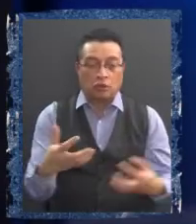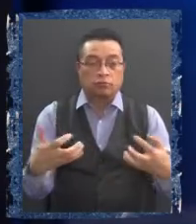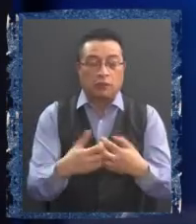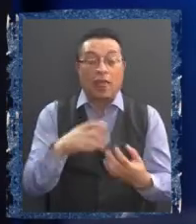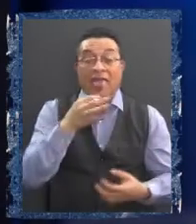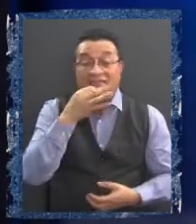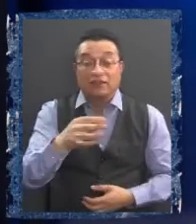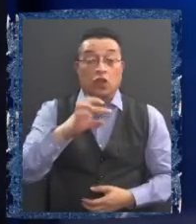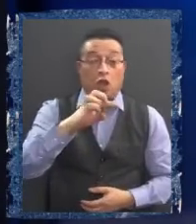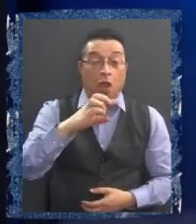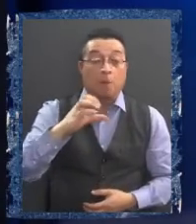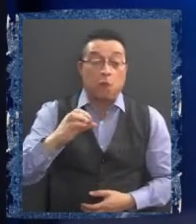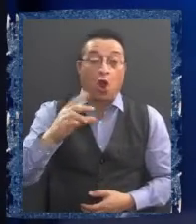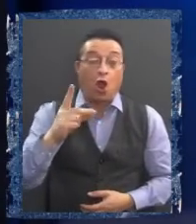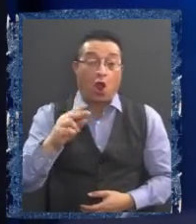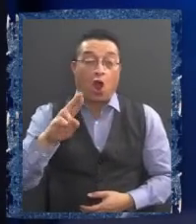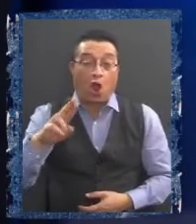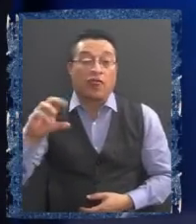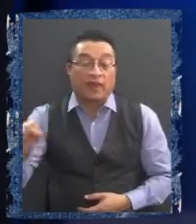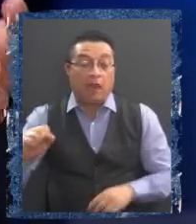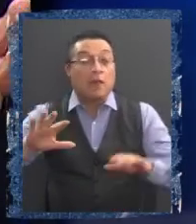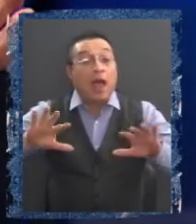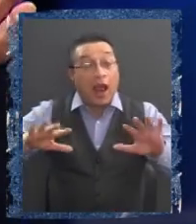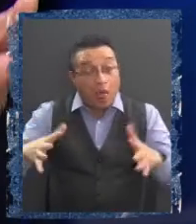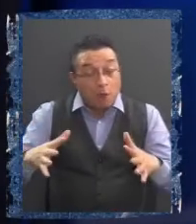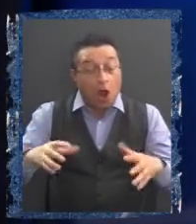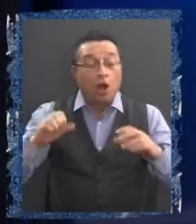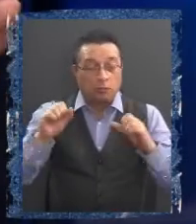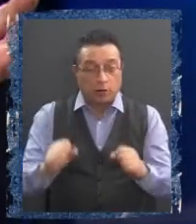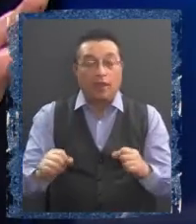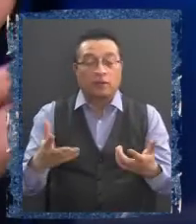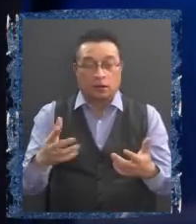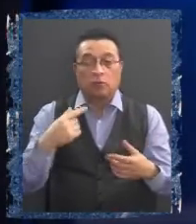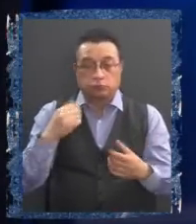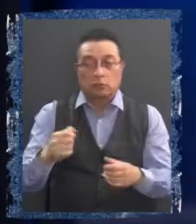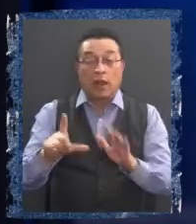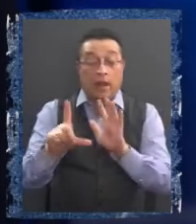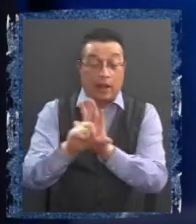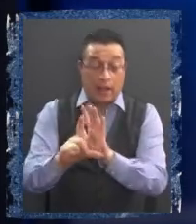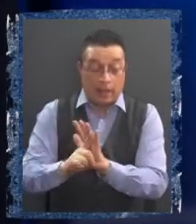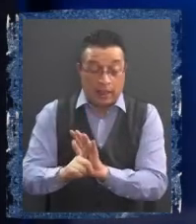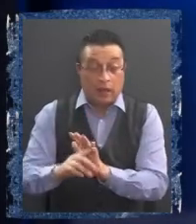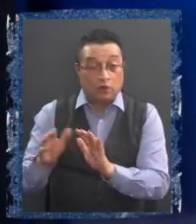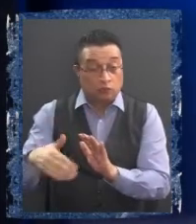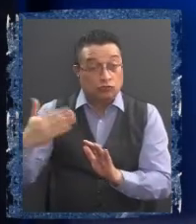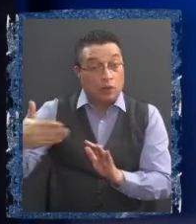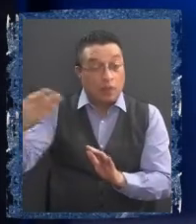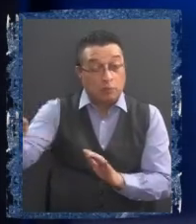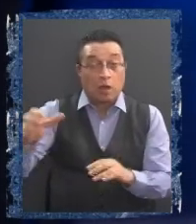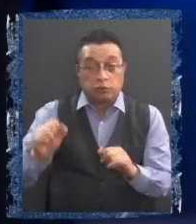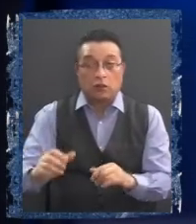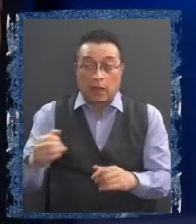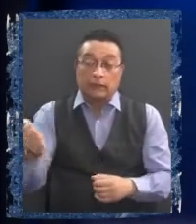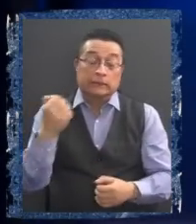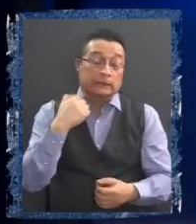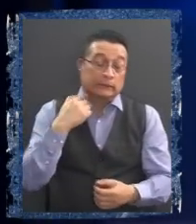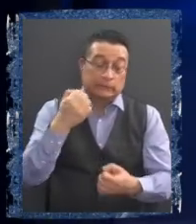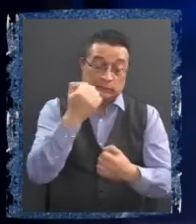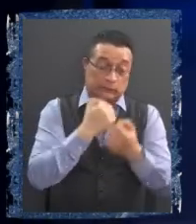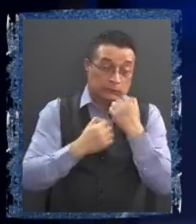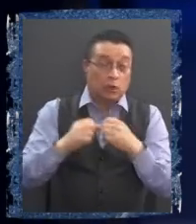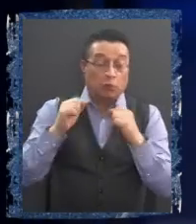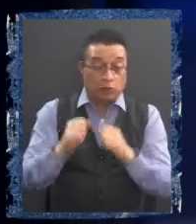y el legislador del mañana, eventualmente, a mi juicio de un modo incorrecto, a mi juicio sería una brutalidad que lo hiciera, pero